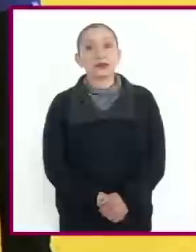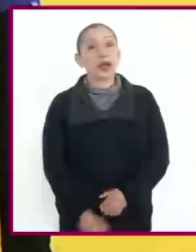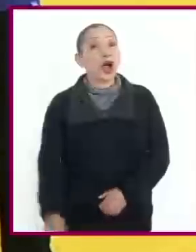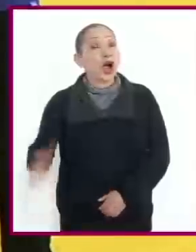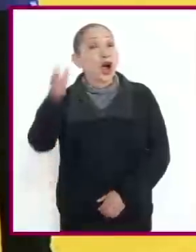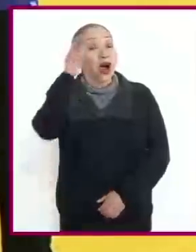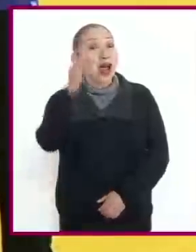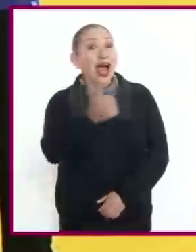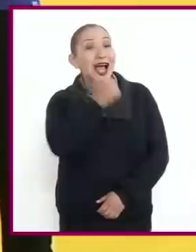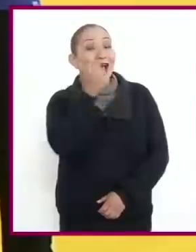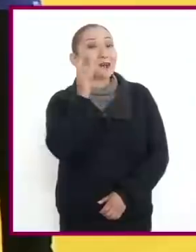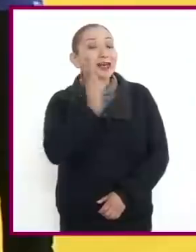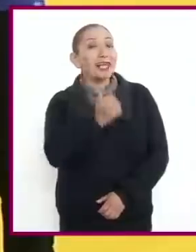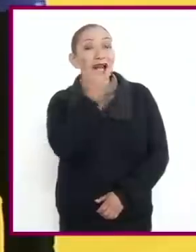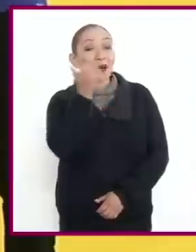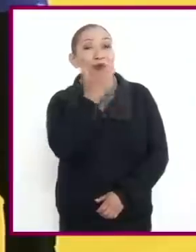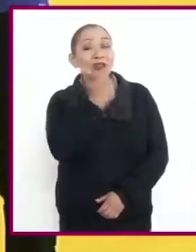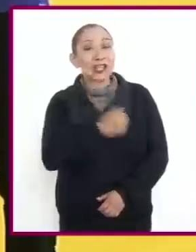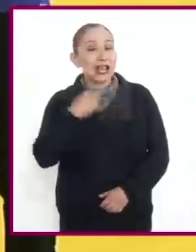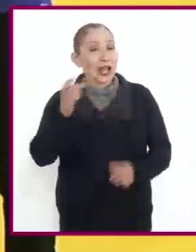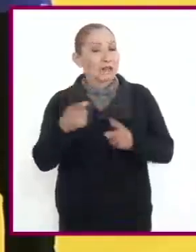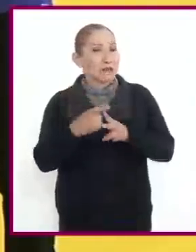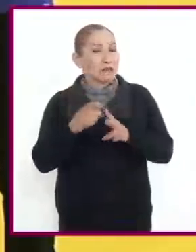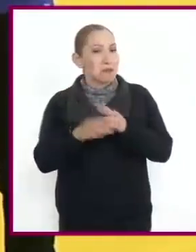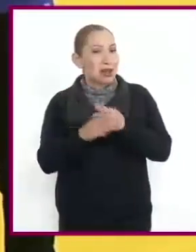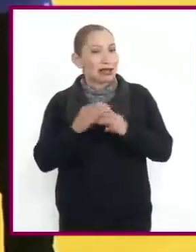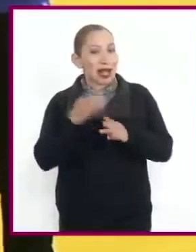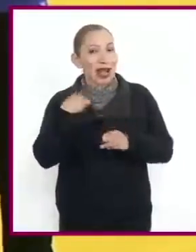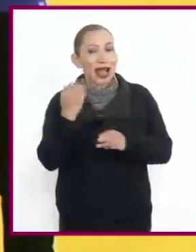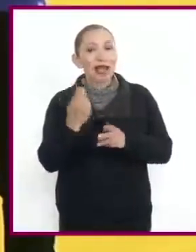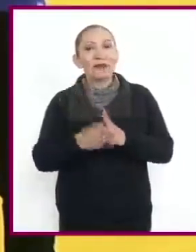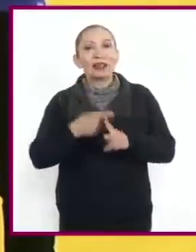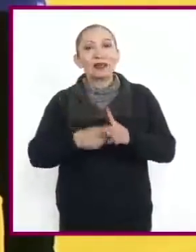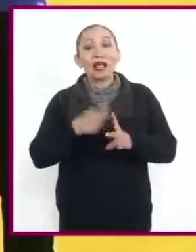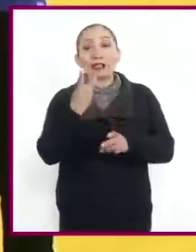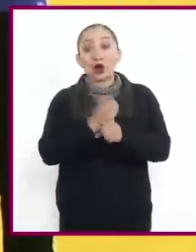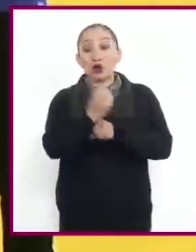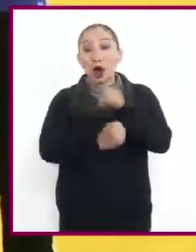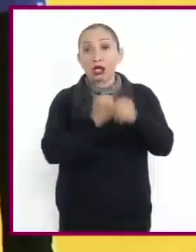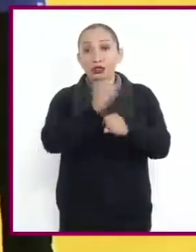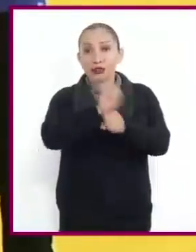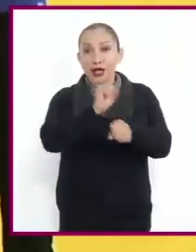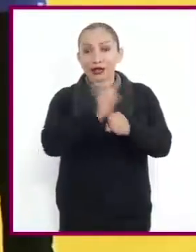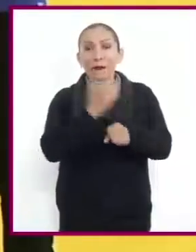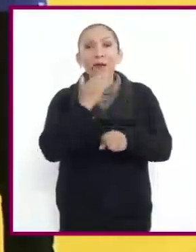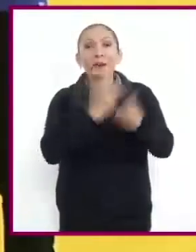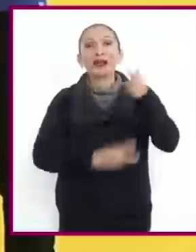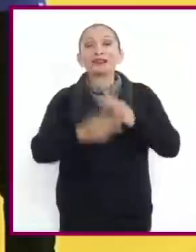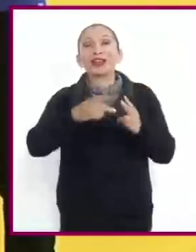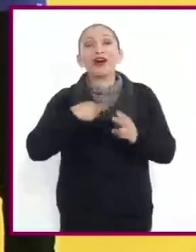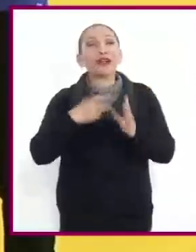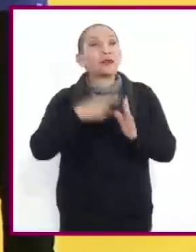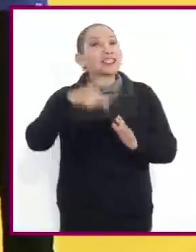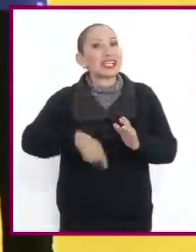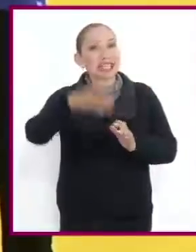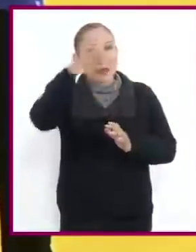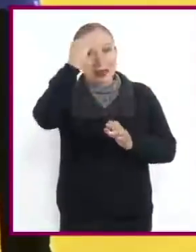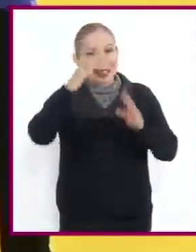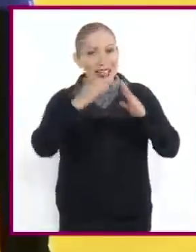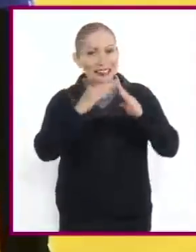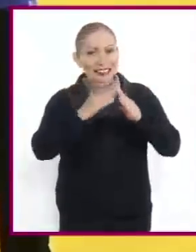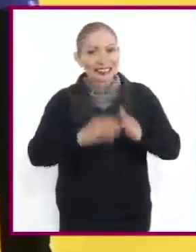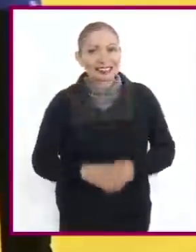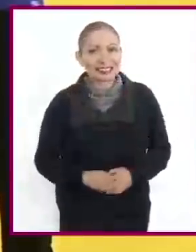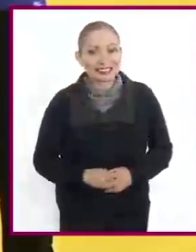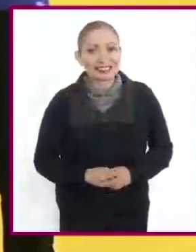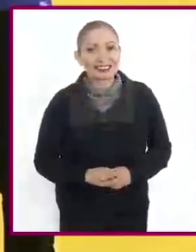¿Qué tal, alumnas y alumnos de la asignatura de matemáticas segundo grado de secundaria? Les damos la bienvenida a un programa más de Aprende en